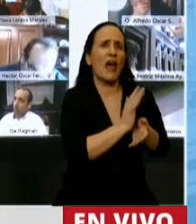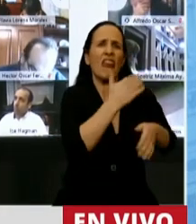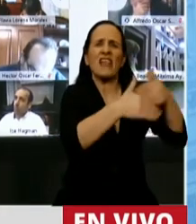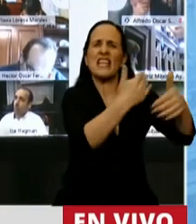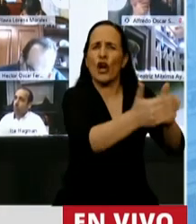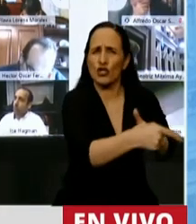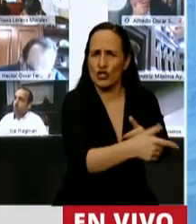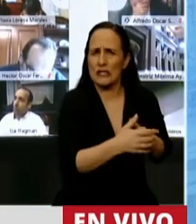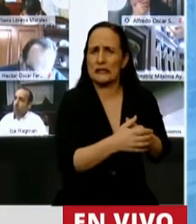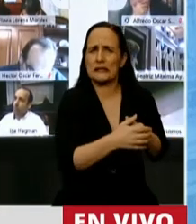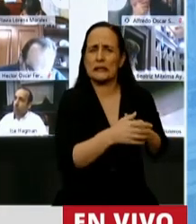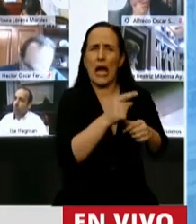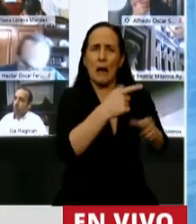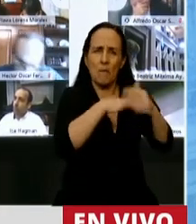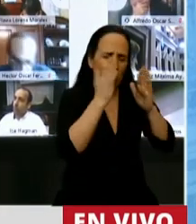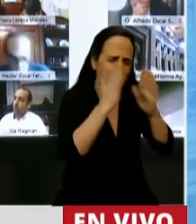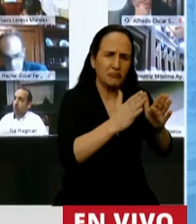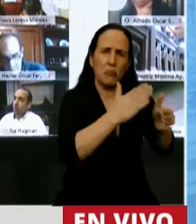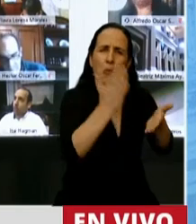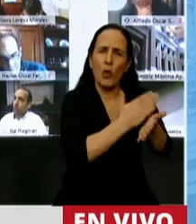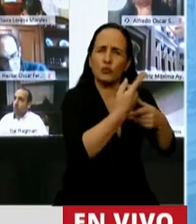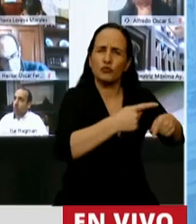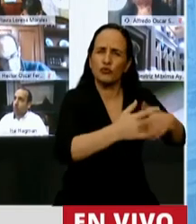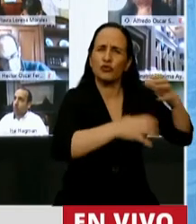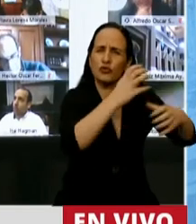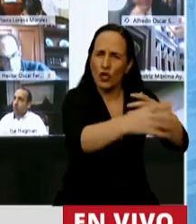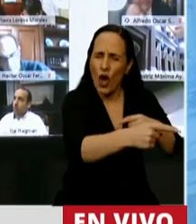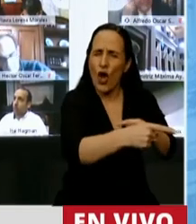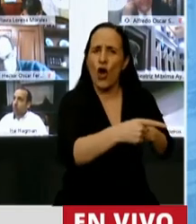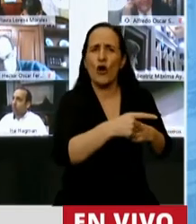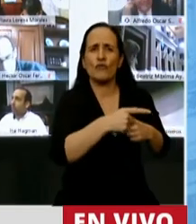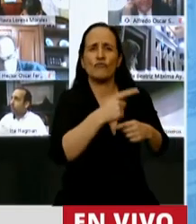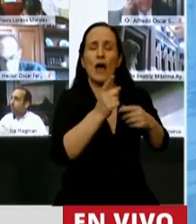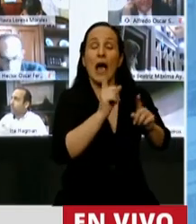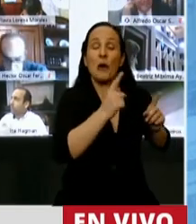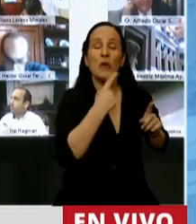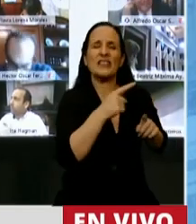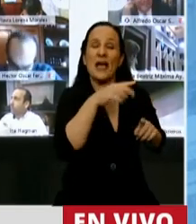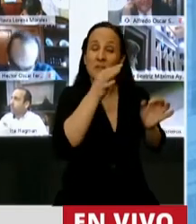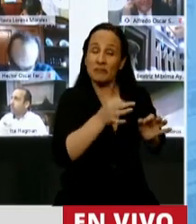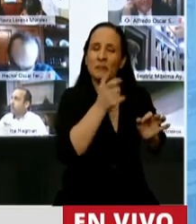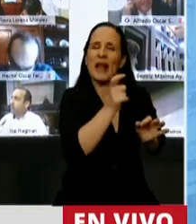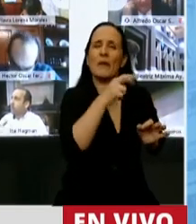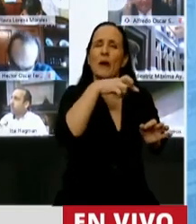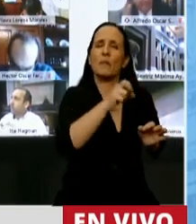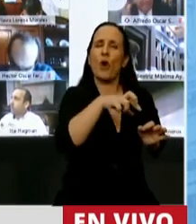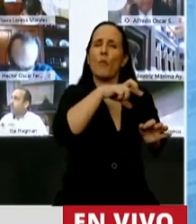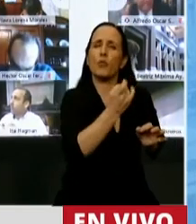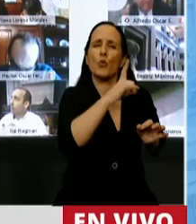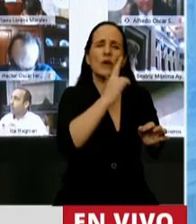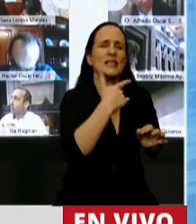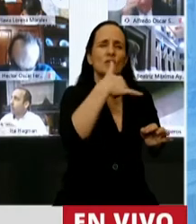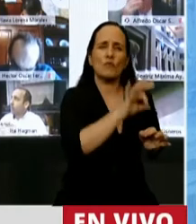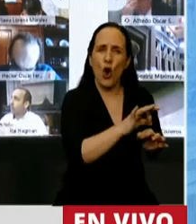que podemos decir productivista, que quienes la critican le dicen populismo. Nosotros preferimos decirle que estamos con el bienestar a